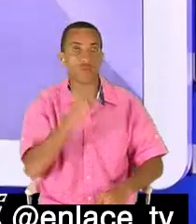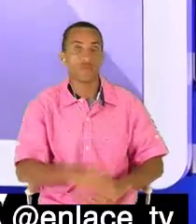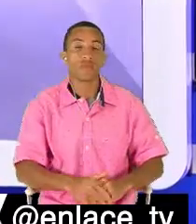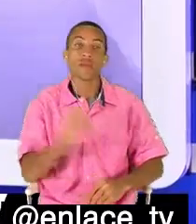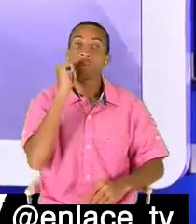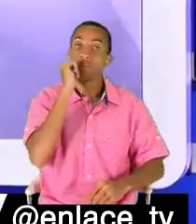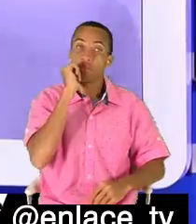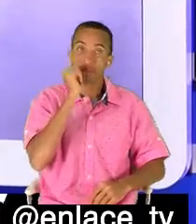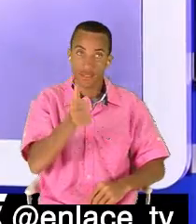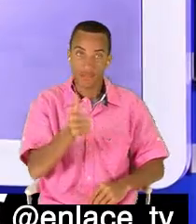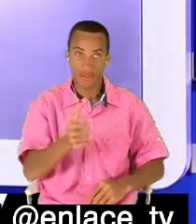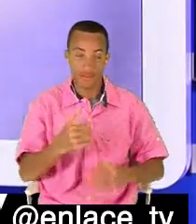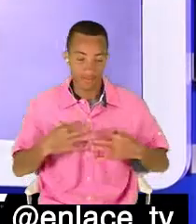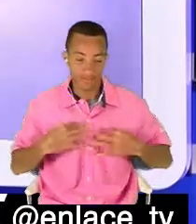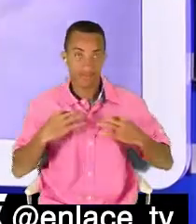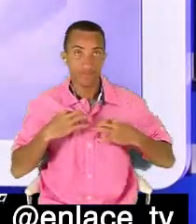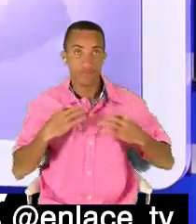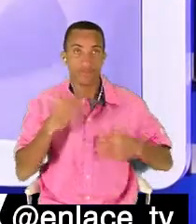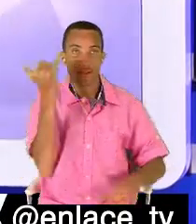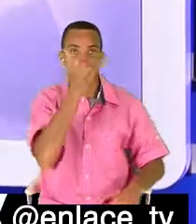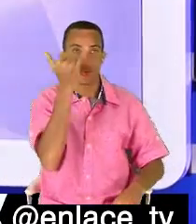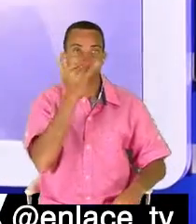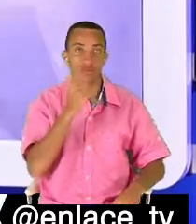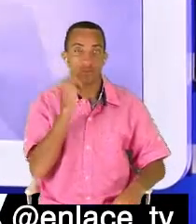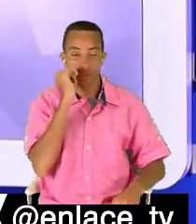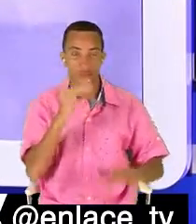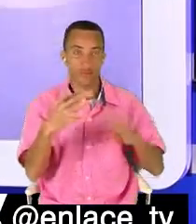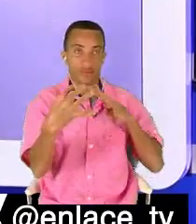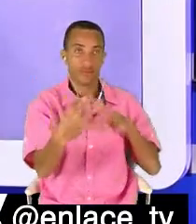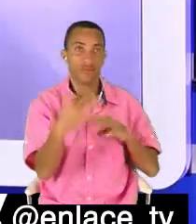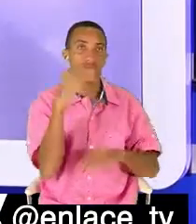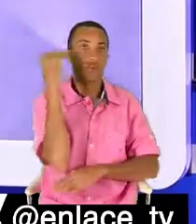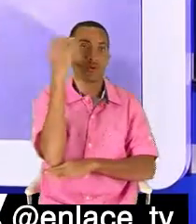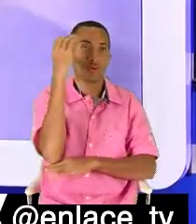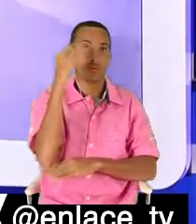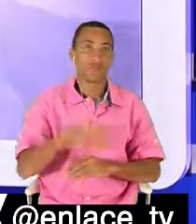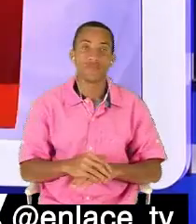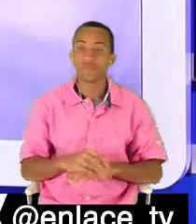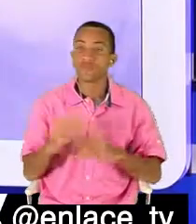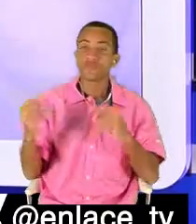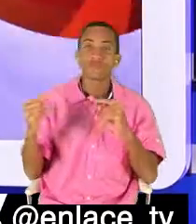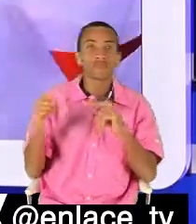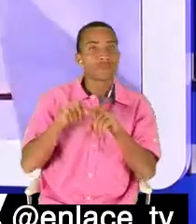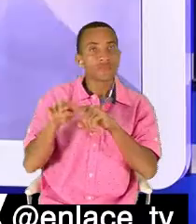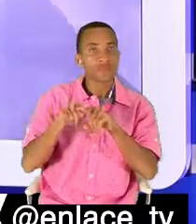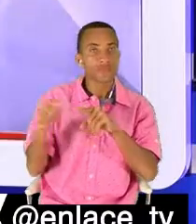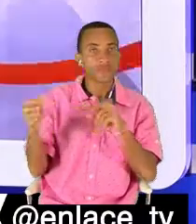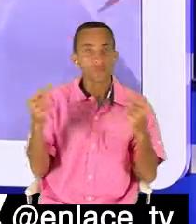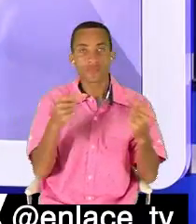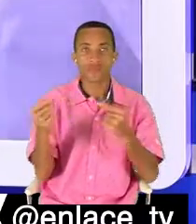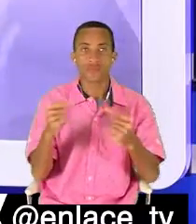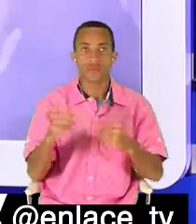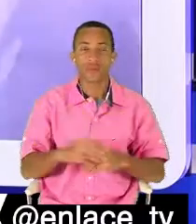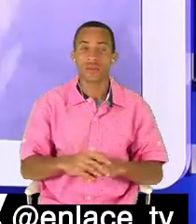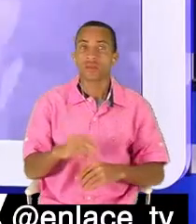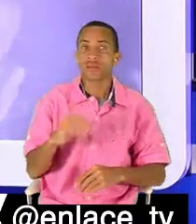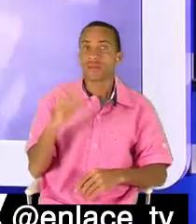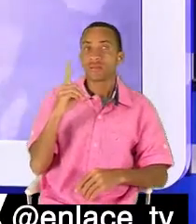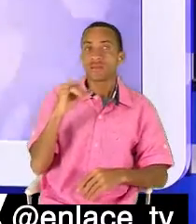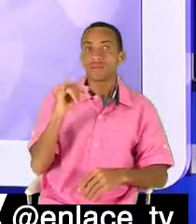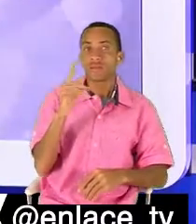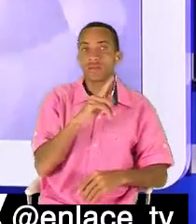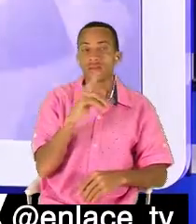con ese color de camiseta. Vamos a hablar del torneo de la DIFútbol femenino porque este fin de semana inician las competencias para